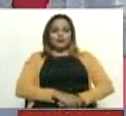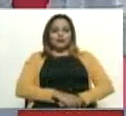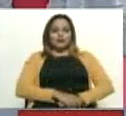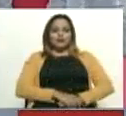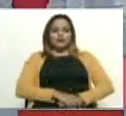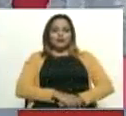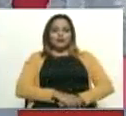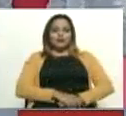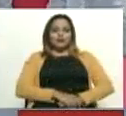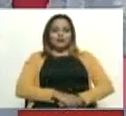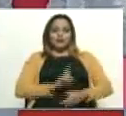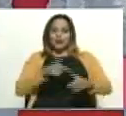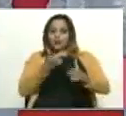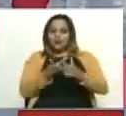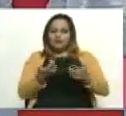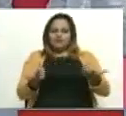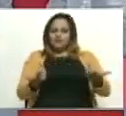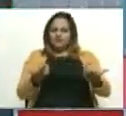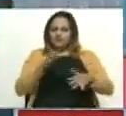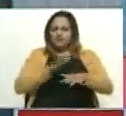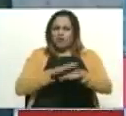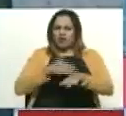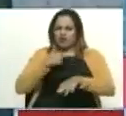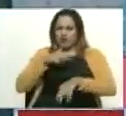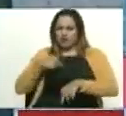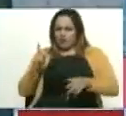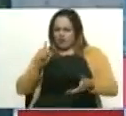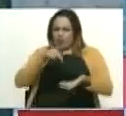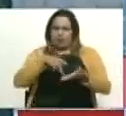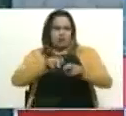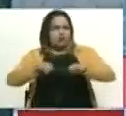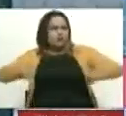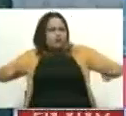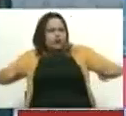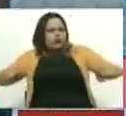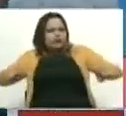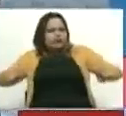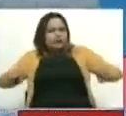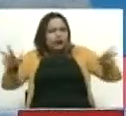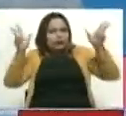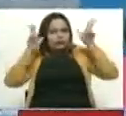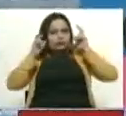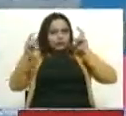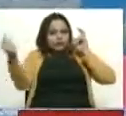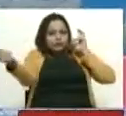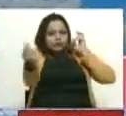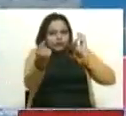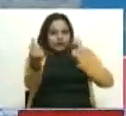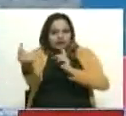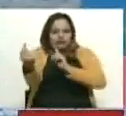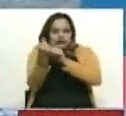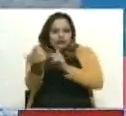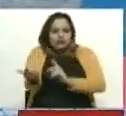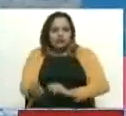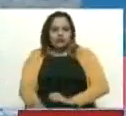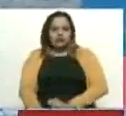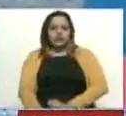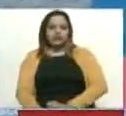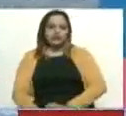básicamente, ¿a qué vinimos nosotros aquí hoy? A escuchar el testimonio de Tanaida directamente, que es una